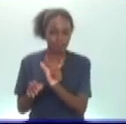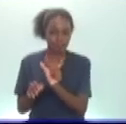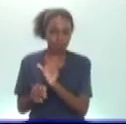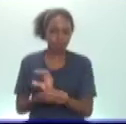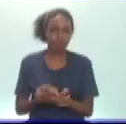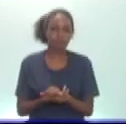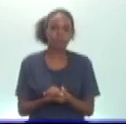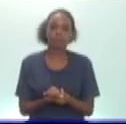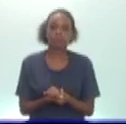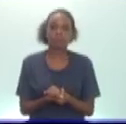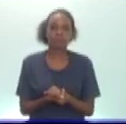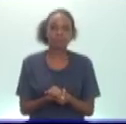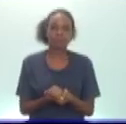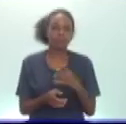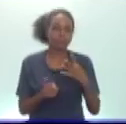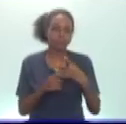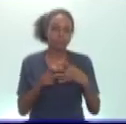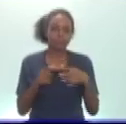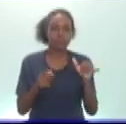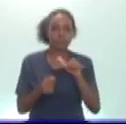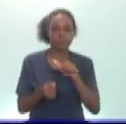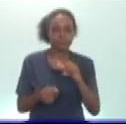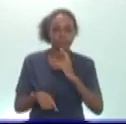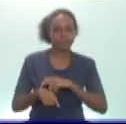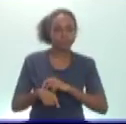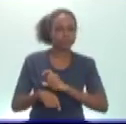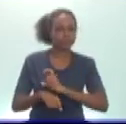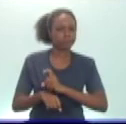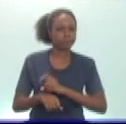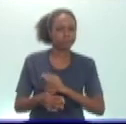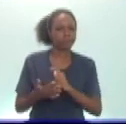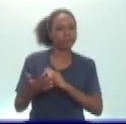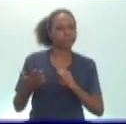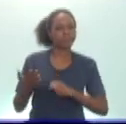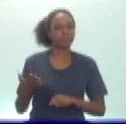3.432. Y bueno, así en cada caso. Les voy a dar un tiempo para que lo escriban.